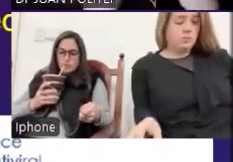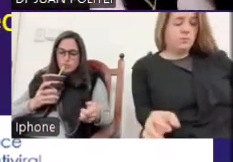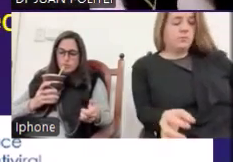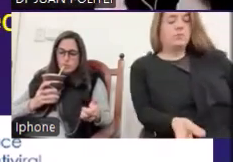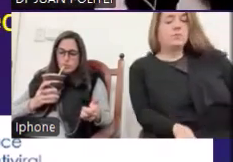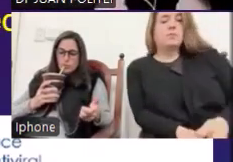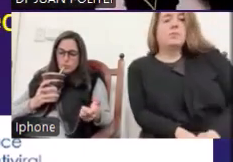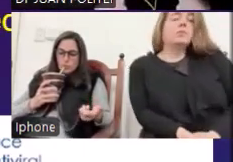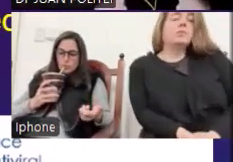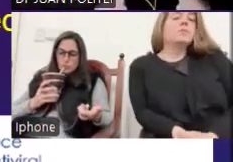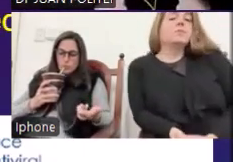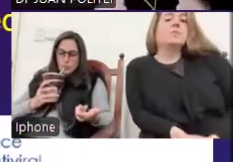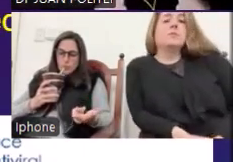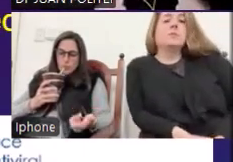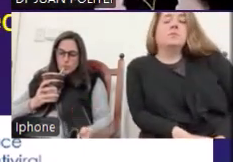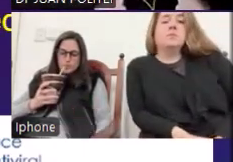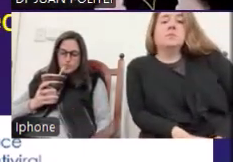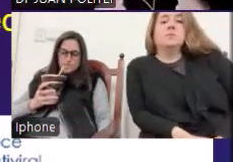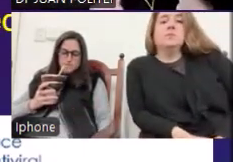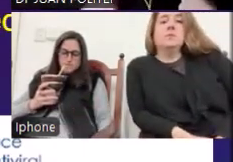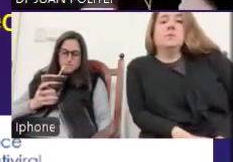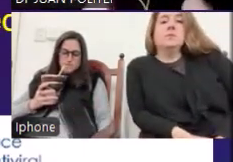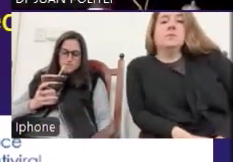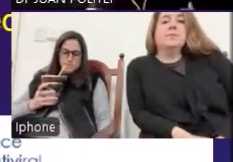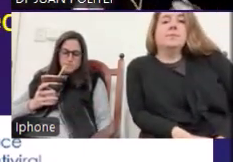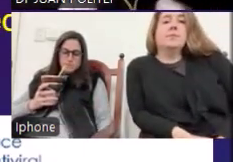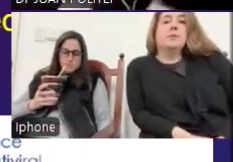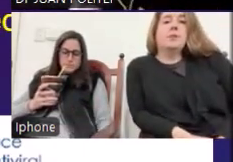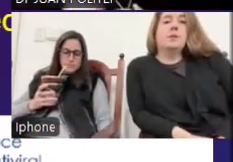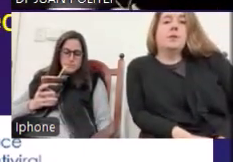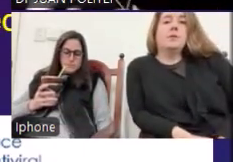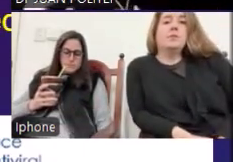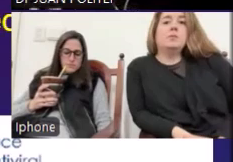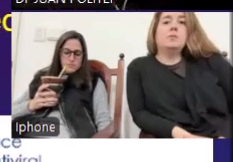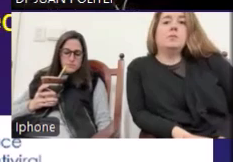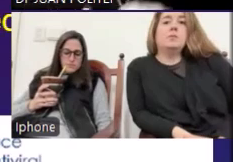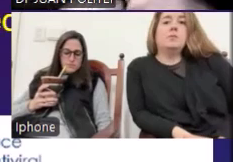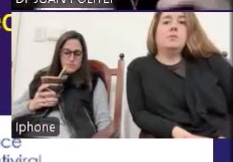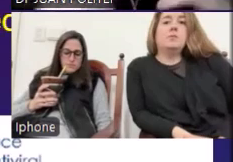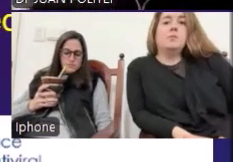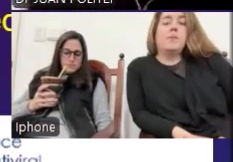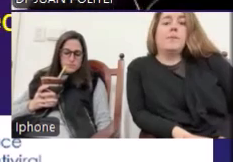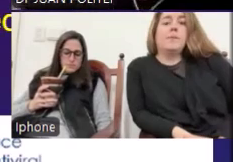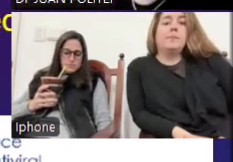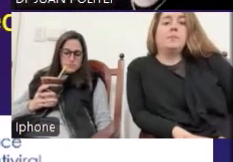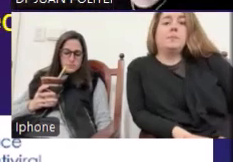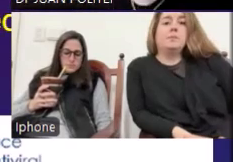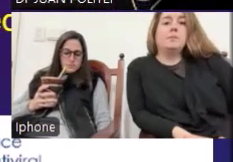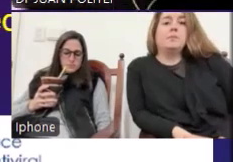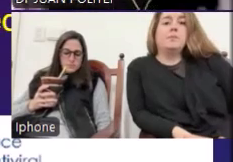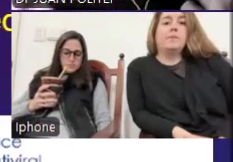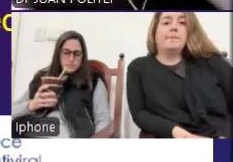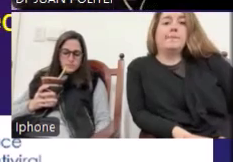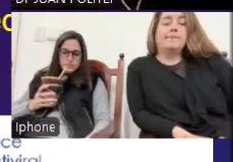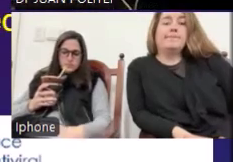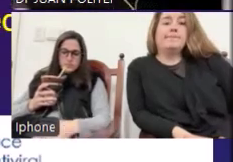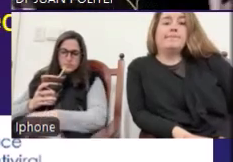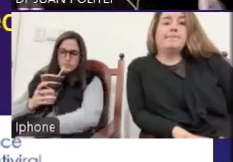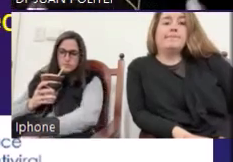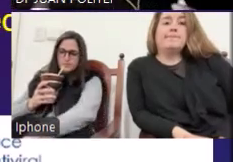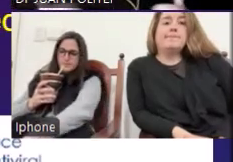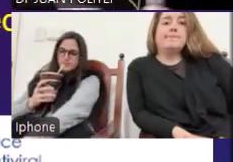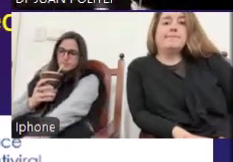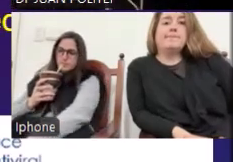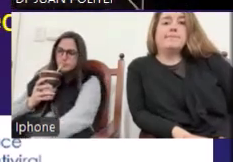meter esa sangre adentro del paciente para que a través de este virus llegue a distintas